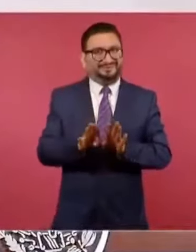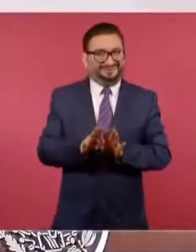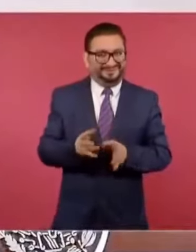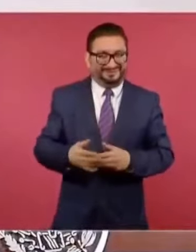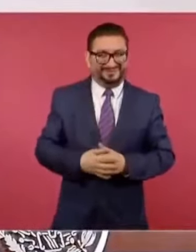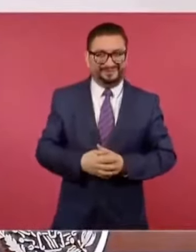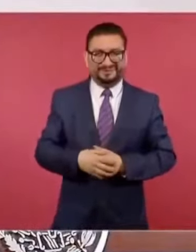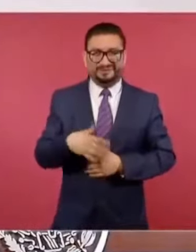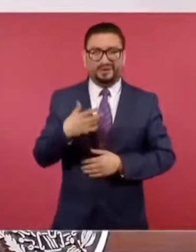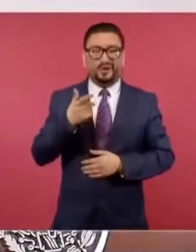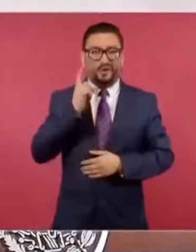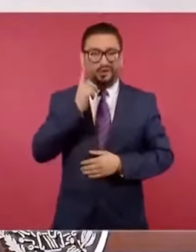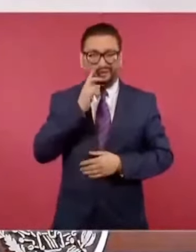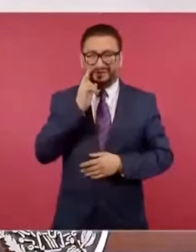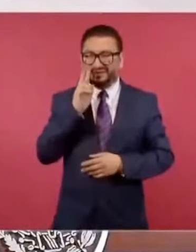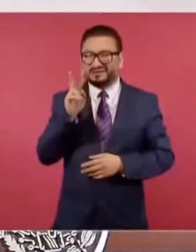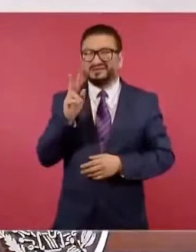Sería bueno ver